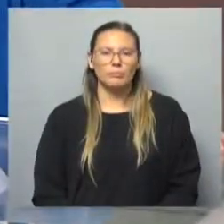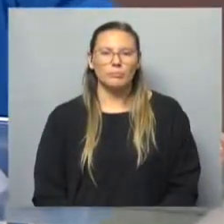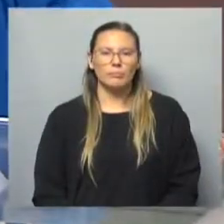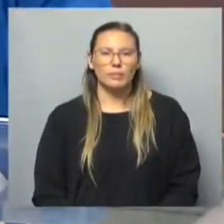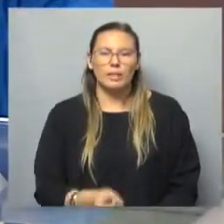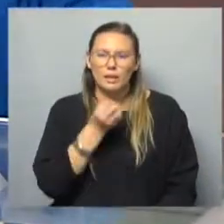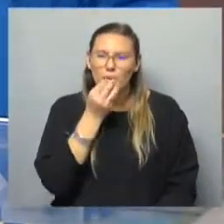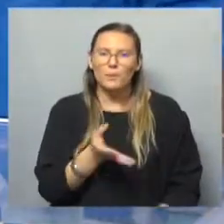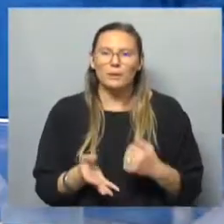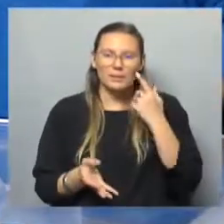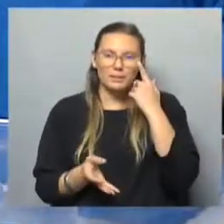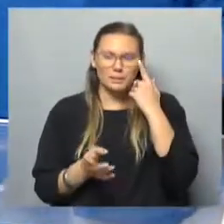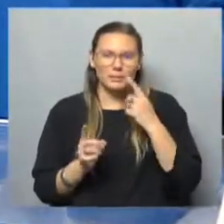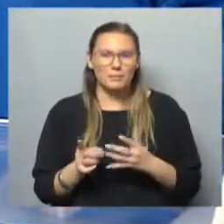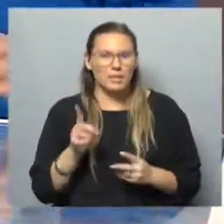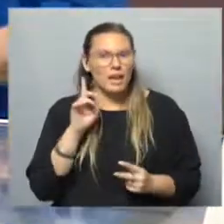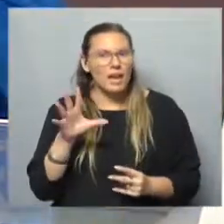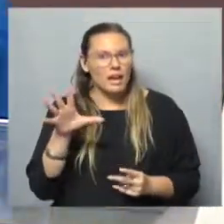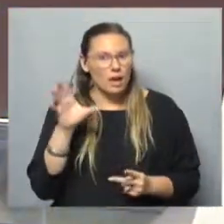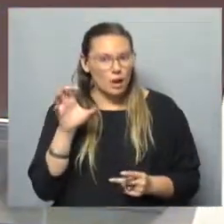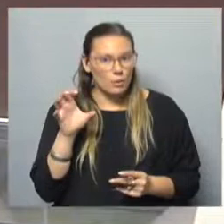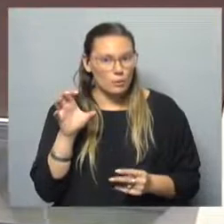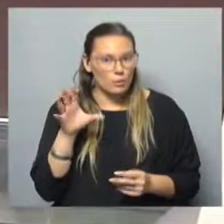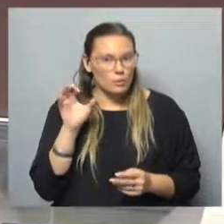Qué bueno, ¿no? Aparte, claro, la escucha tienen que tener, porque